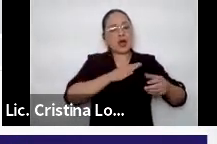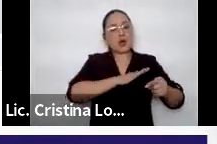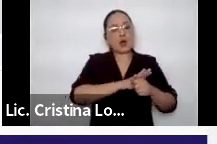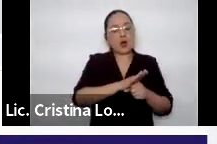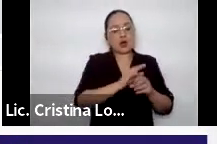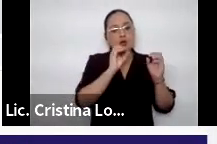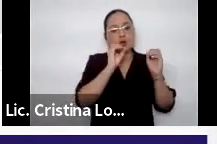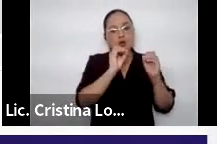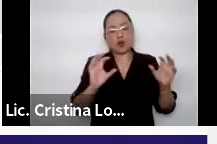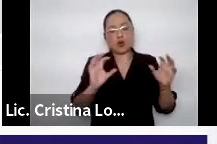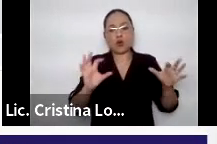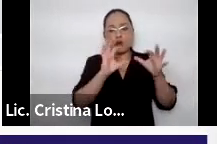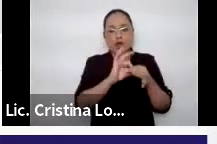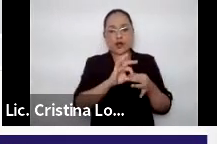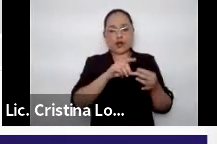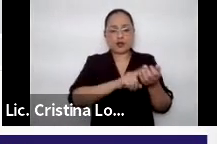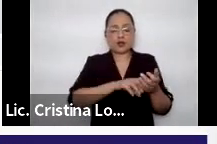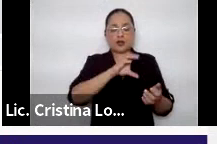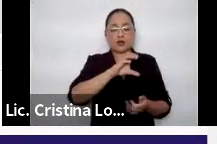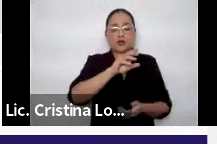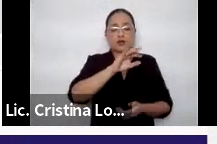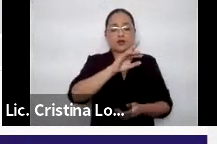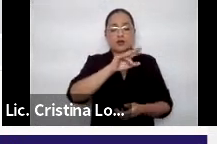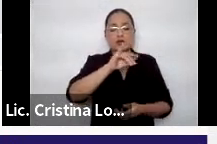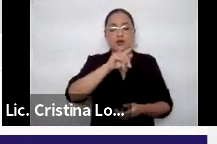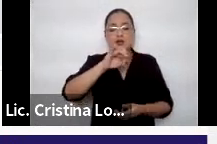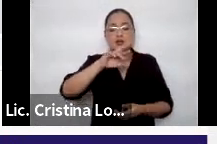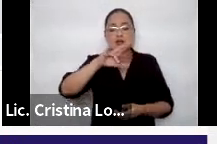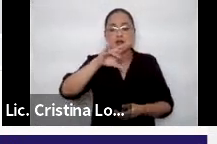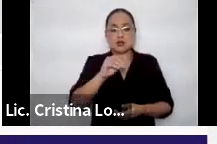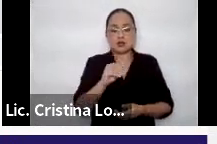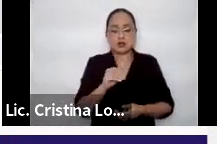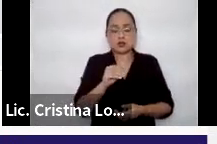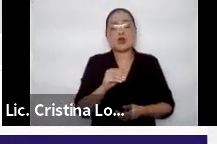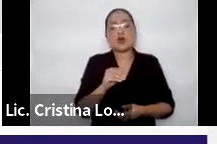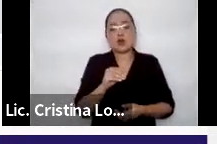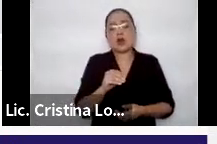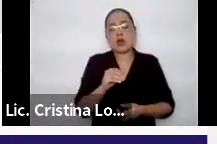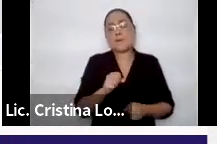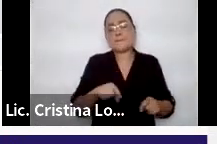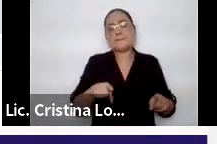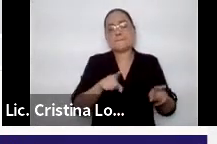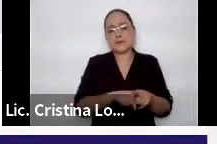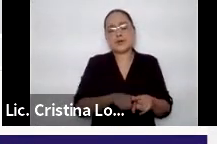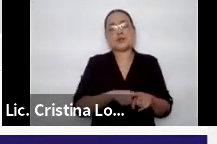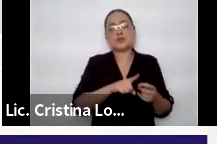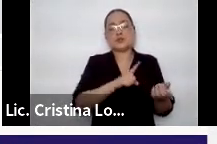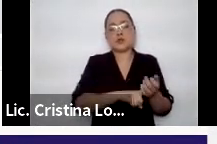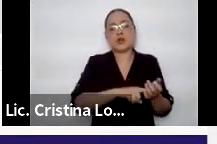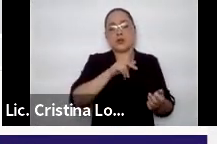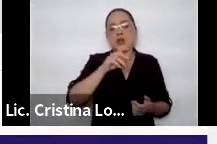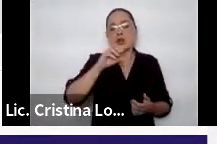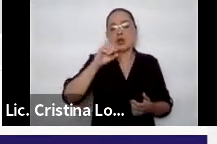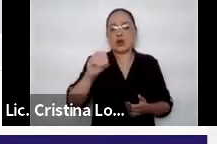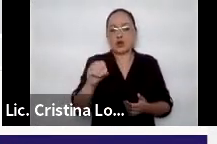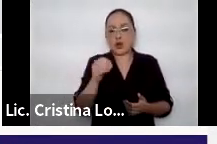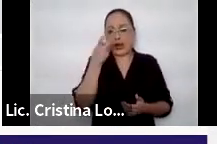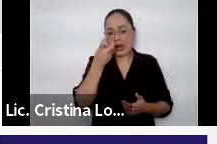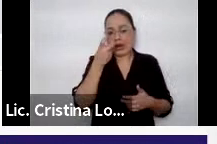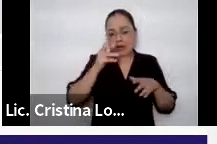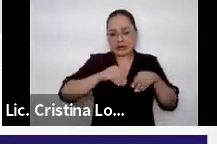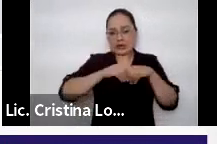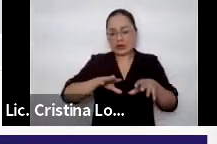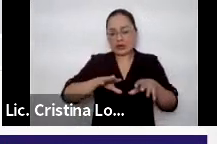publicación del criterio en el precedente, nos va a decir que está publicado en la